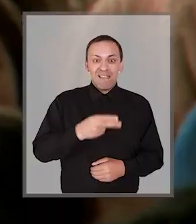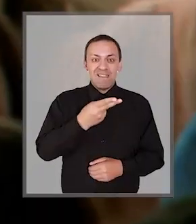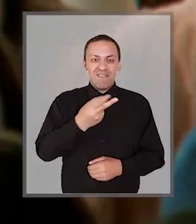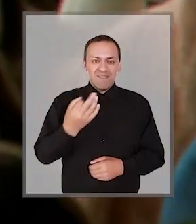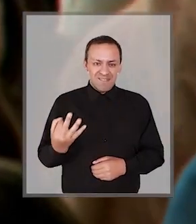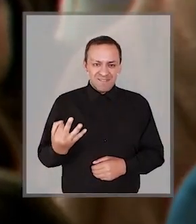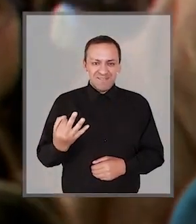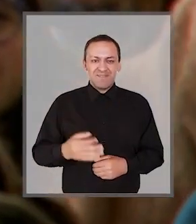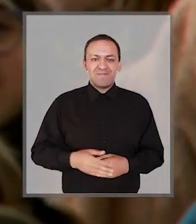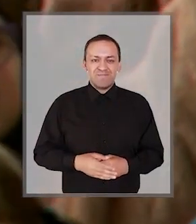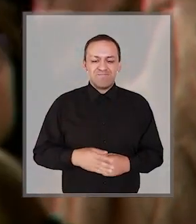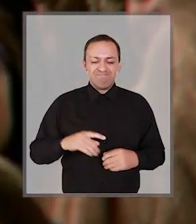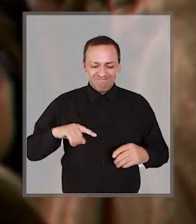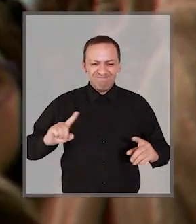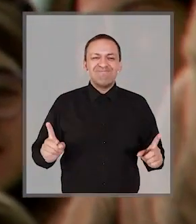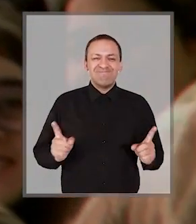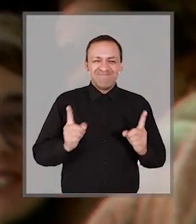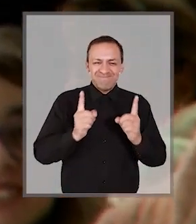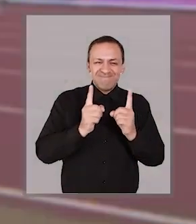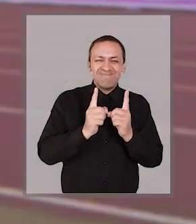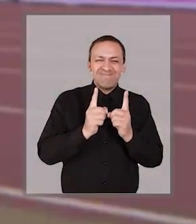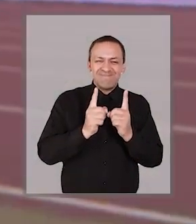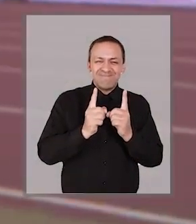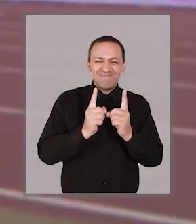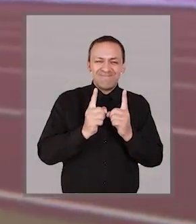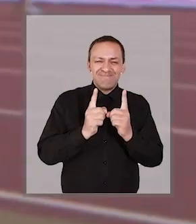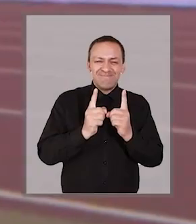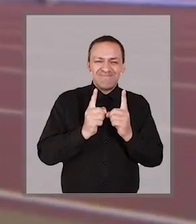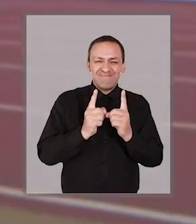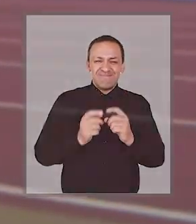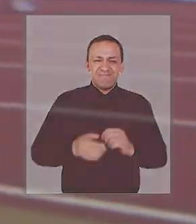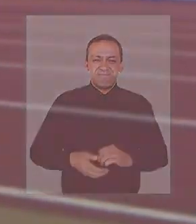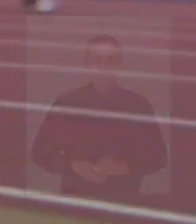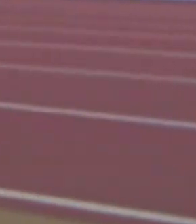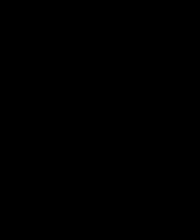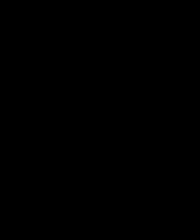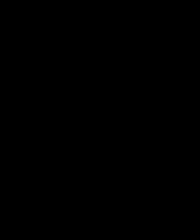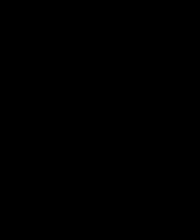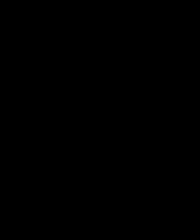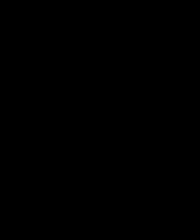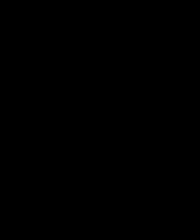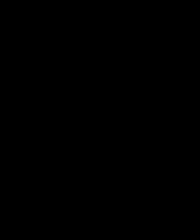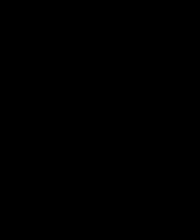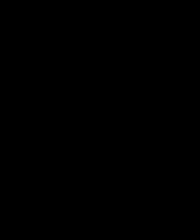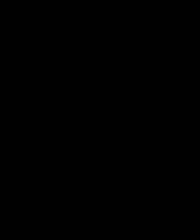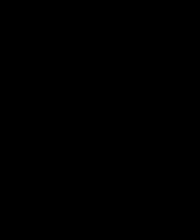recuerdos. Santiago 2023, nuestro punto de encuentro.